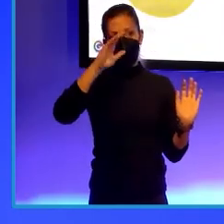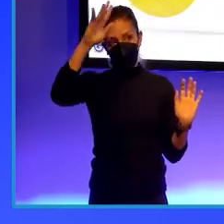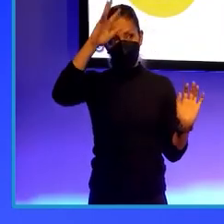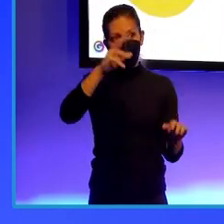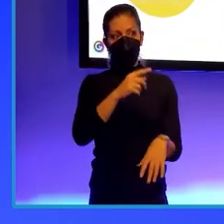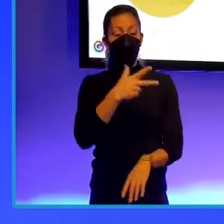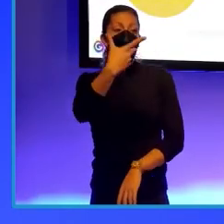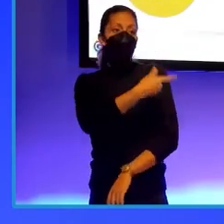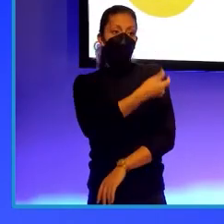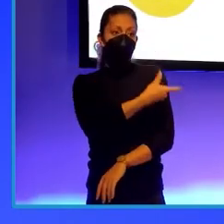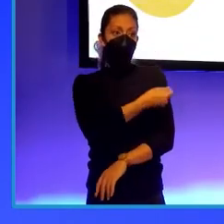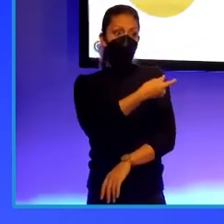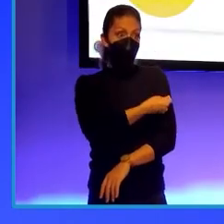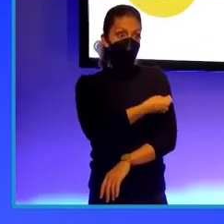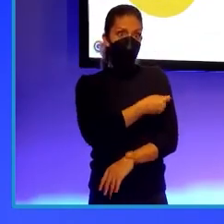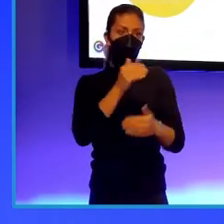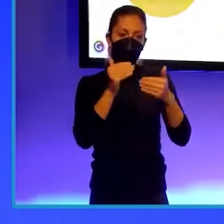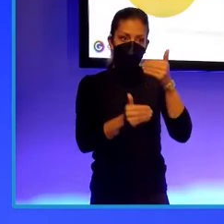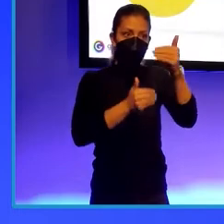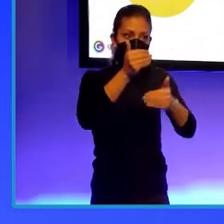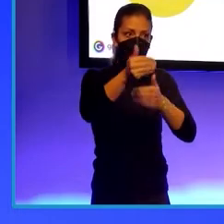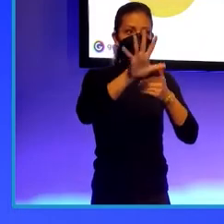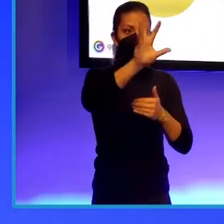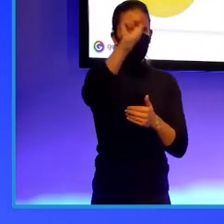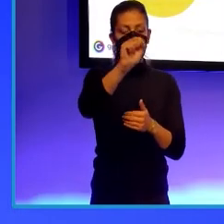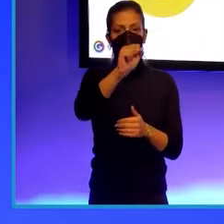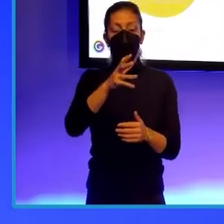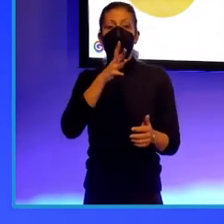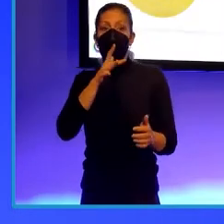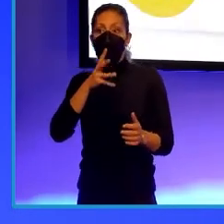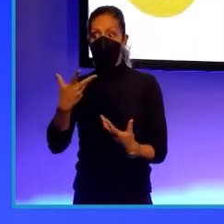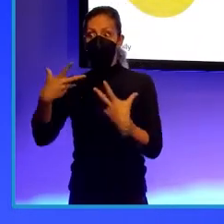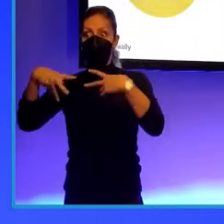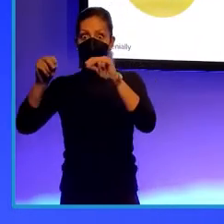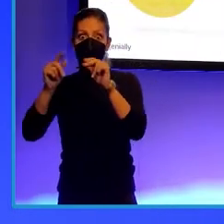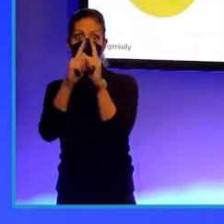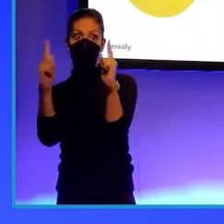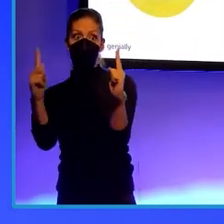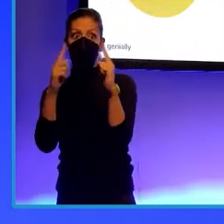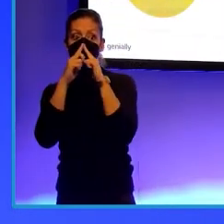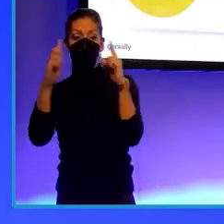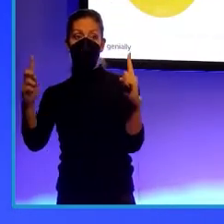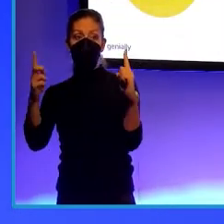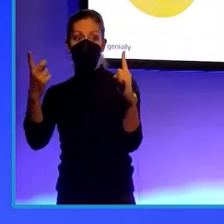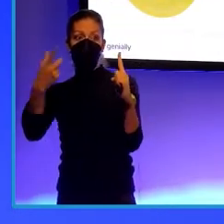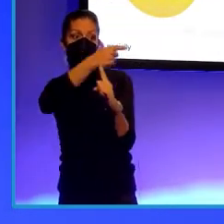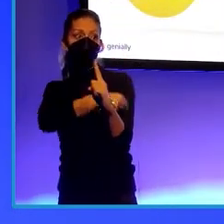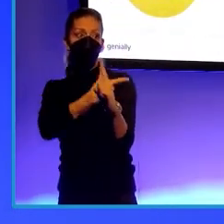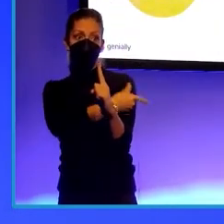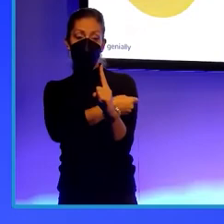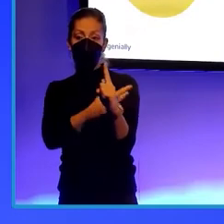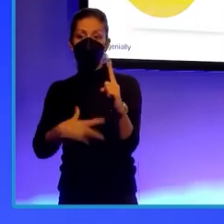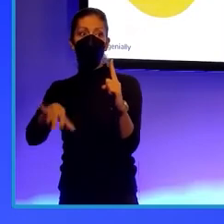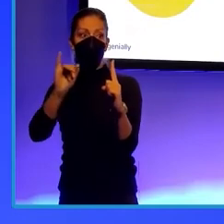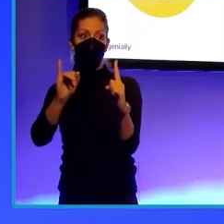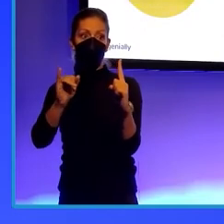hemos sido capaces porque se ha unido el esfuerzo de toda la comunidad científica de sacarlo en un año yo creo que esto lo que tú